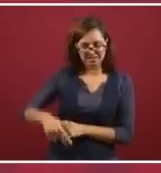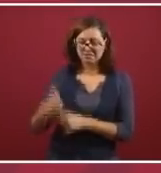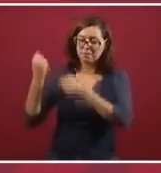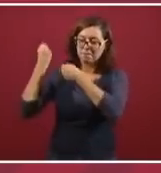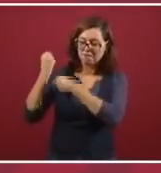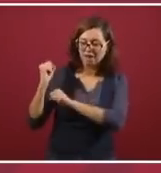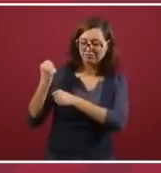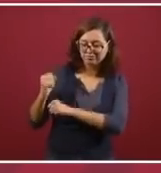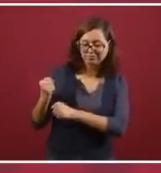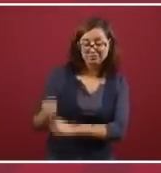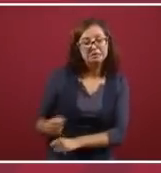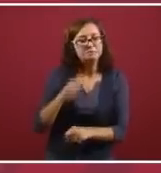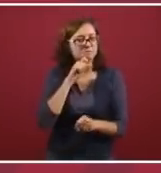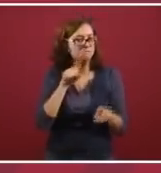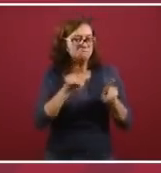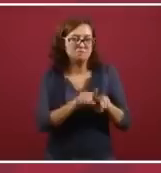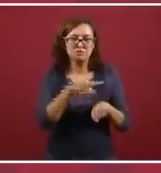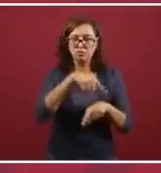Porque la corrupción no se da